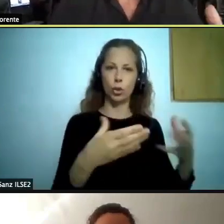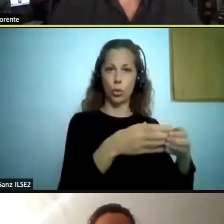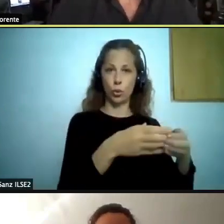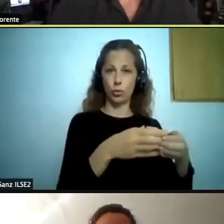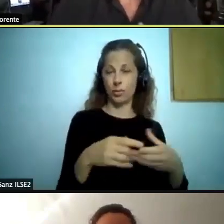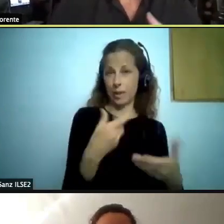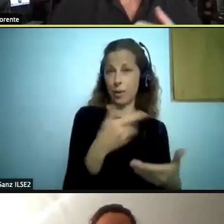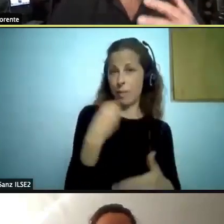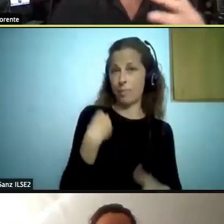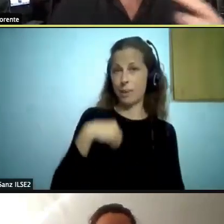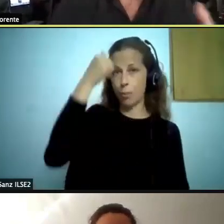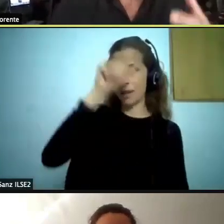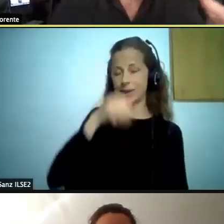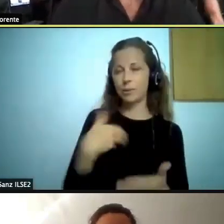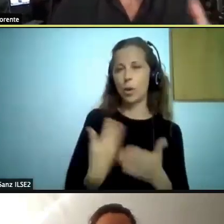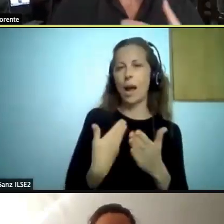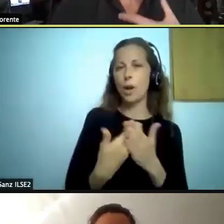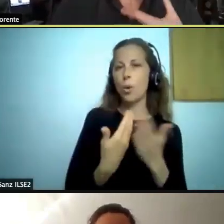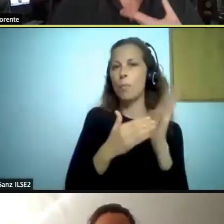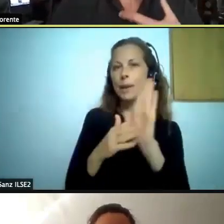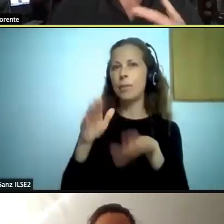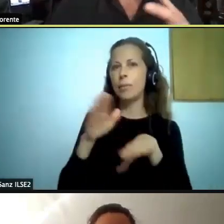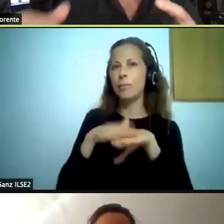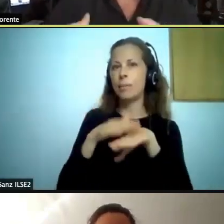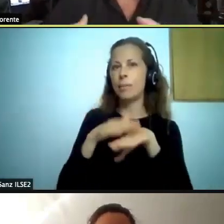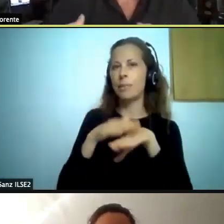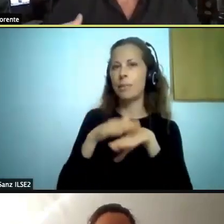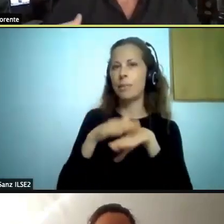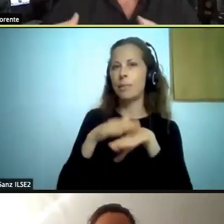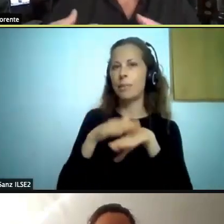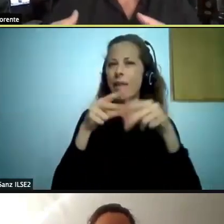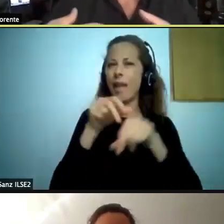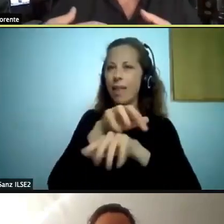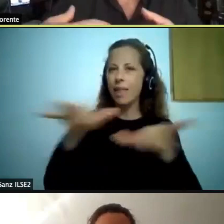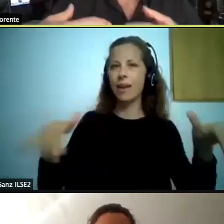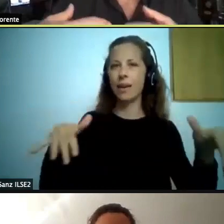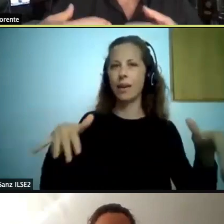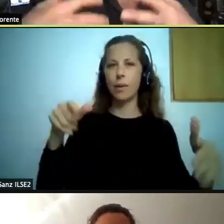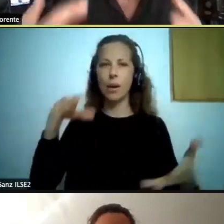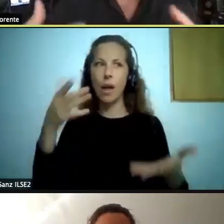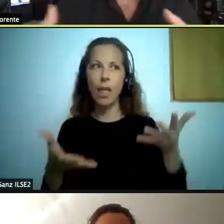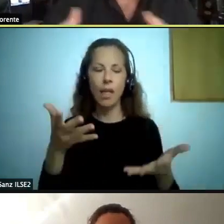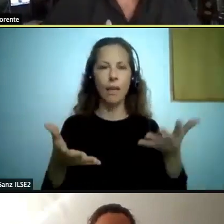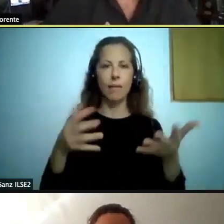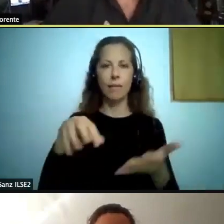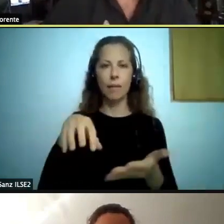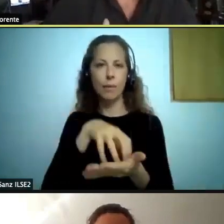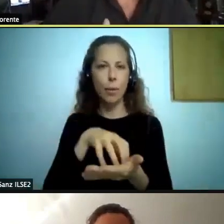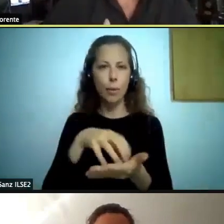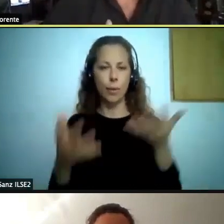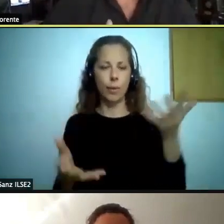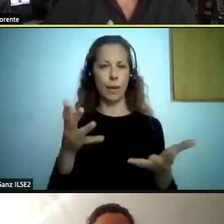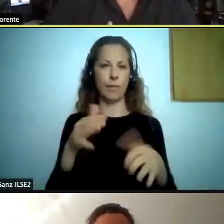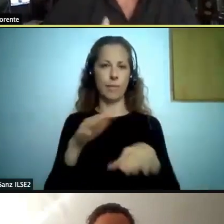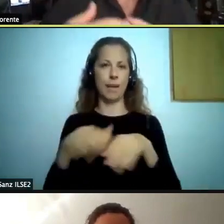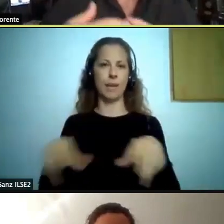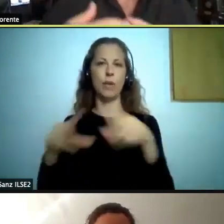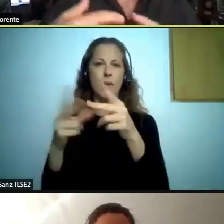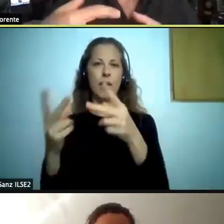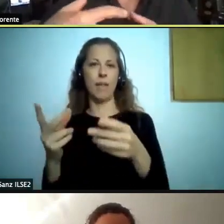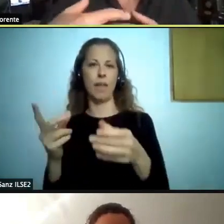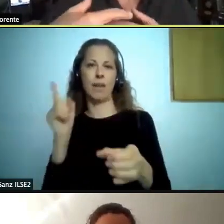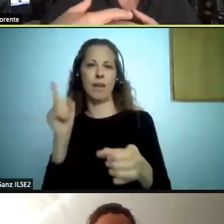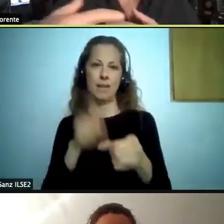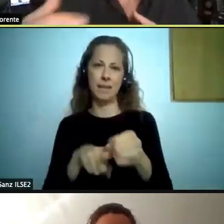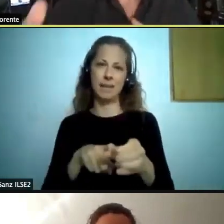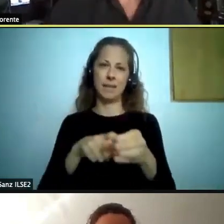para intentar mantener la duda, la confusión, para que la sociedad no se implique en la violencia de